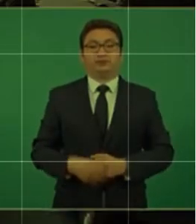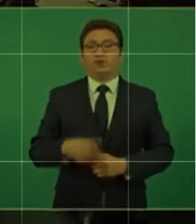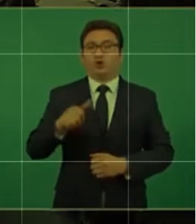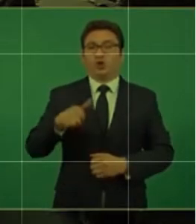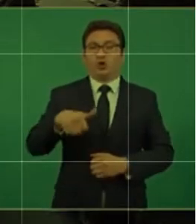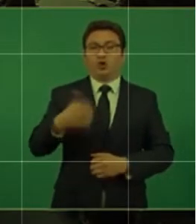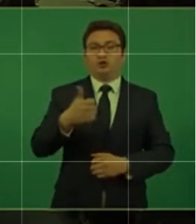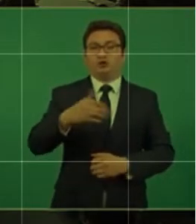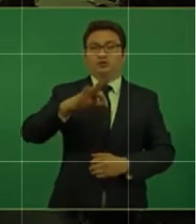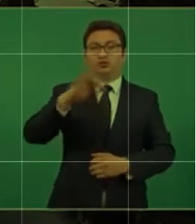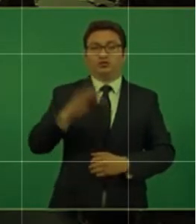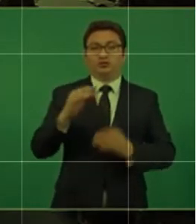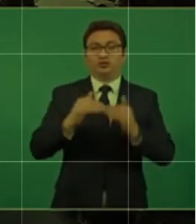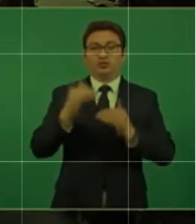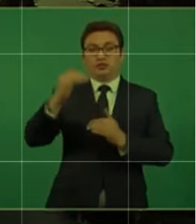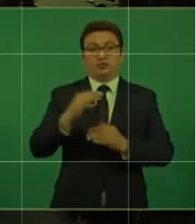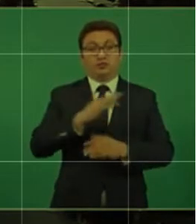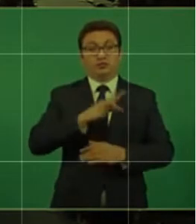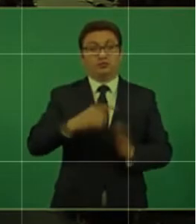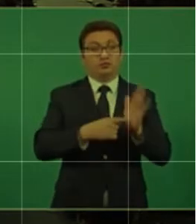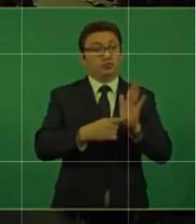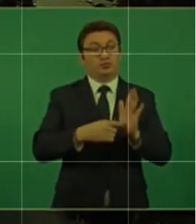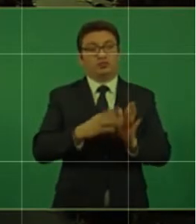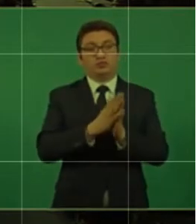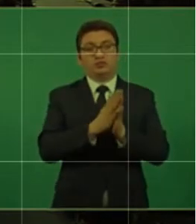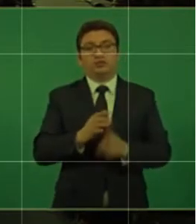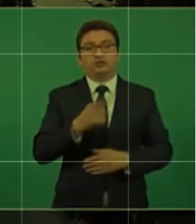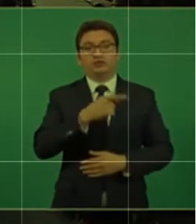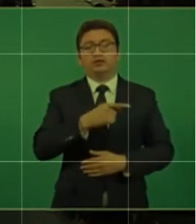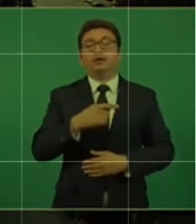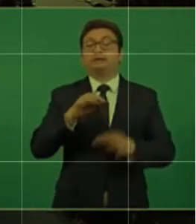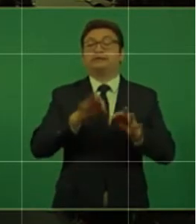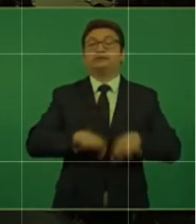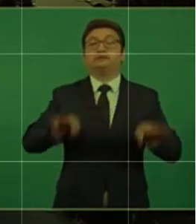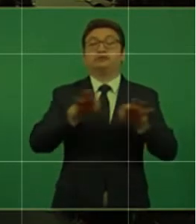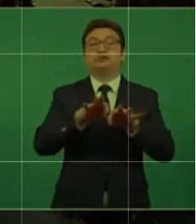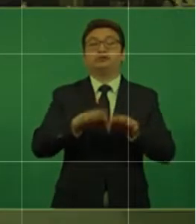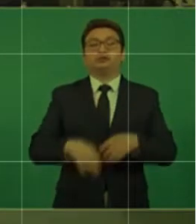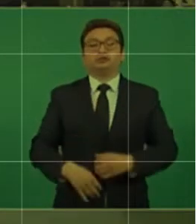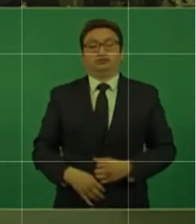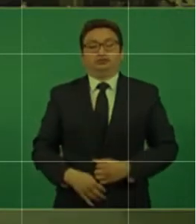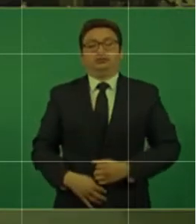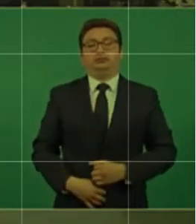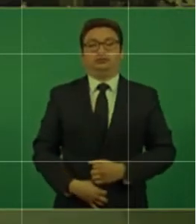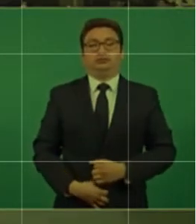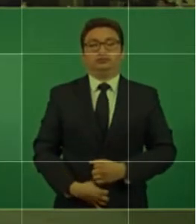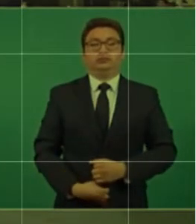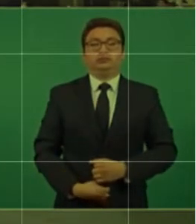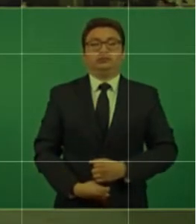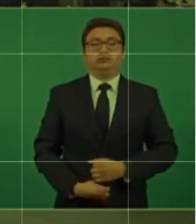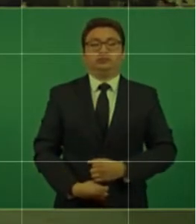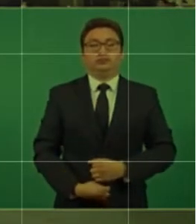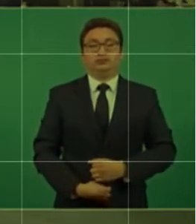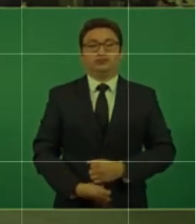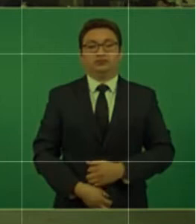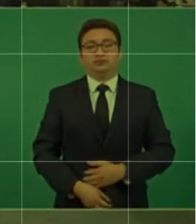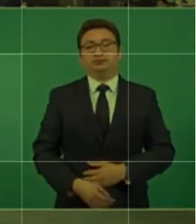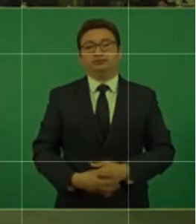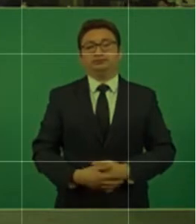11% más. ¿Por qué no pones la nota? Porque es muy importante que